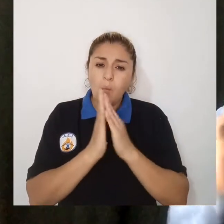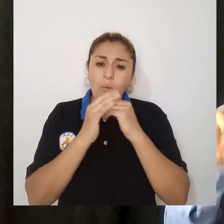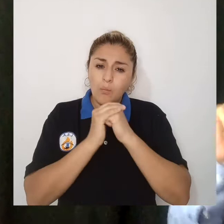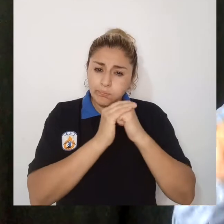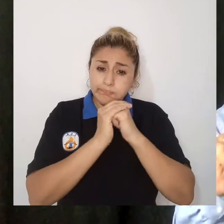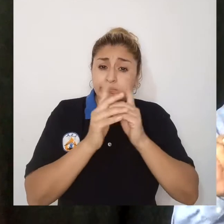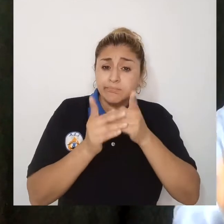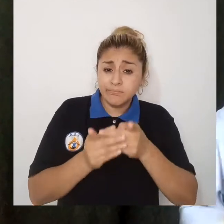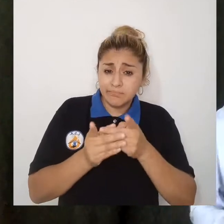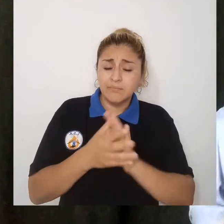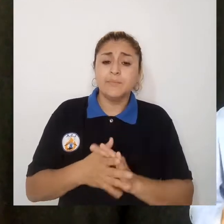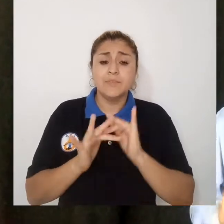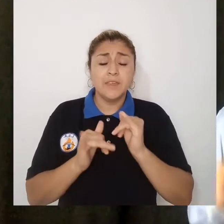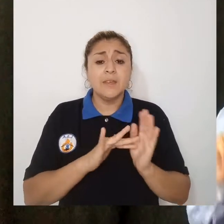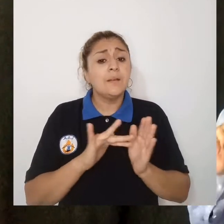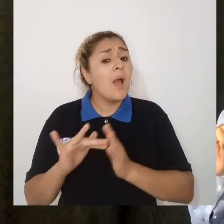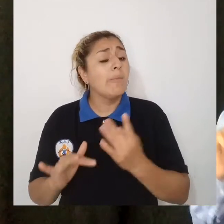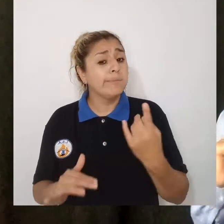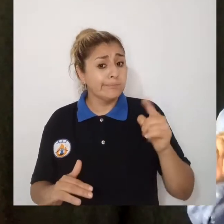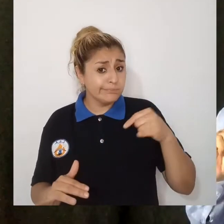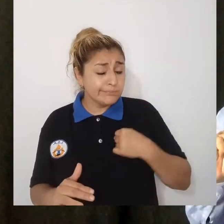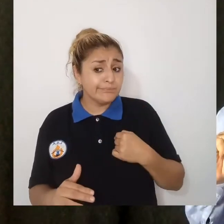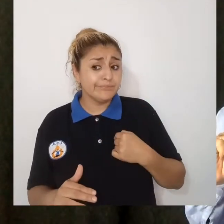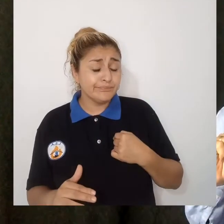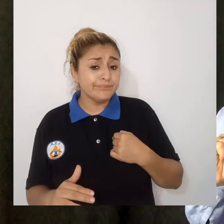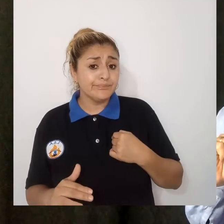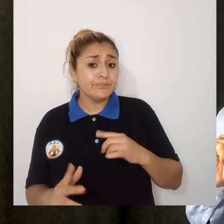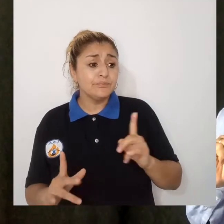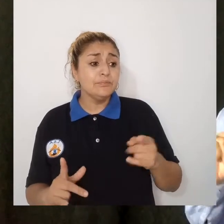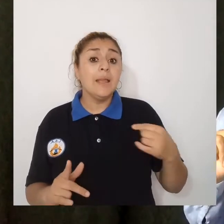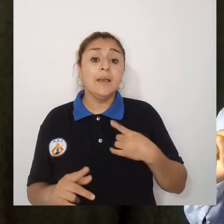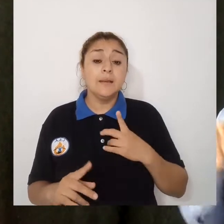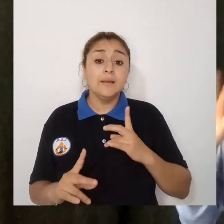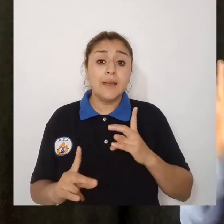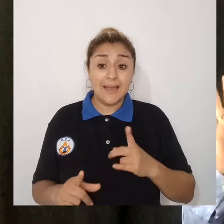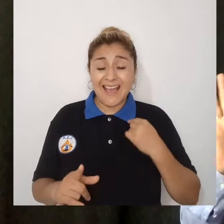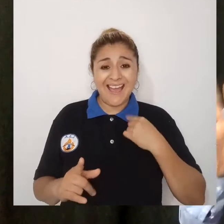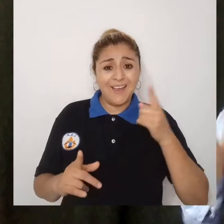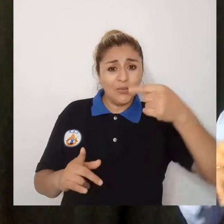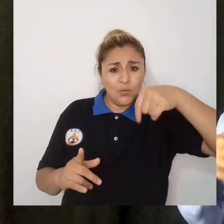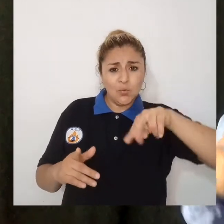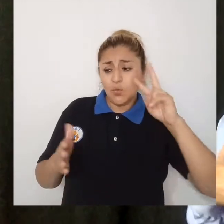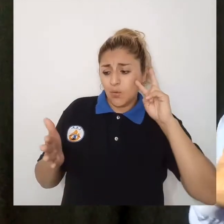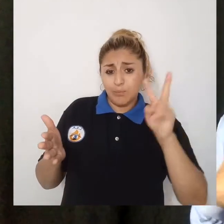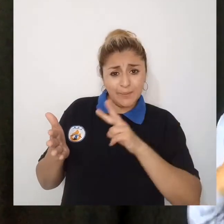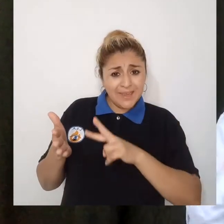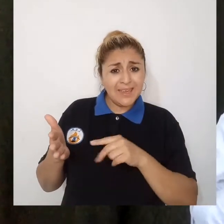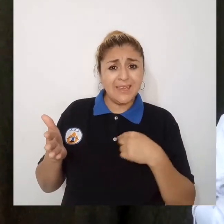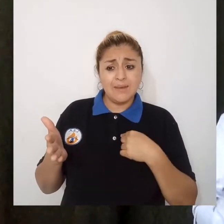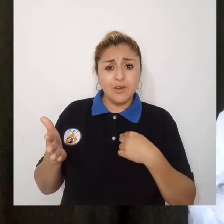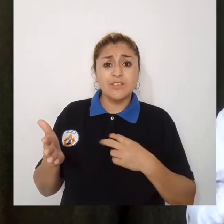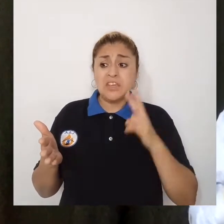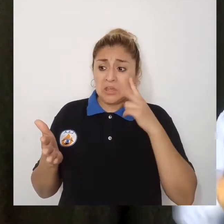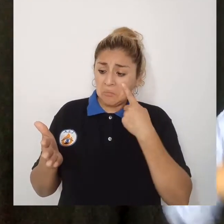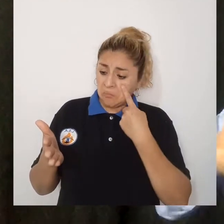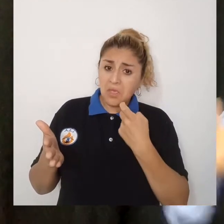dejar lo fundamental por eso si bien nos muestra que había necesidad y que la realidad